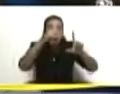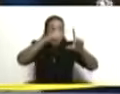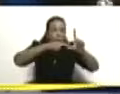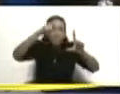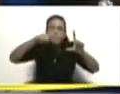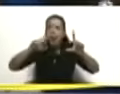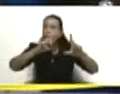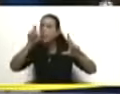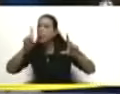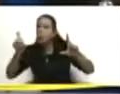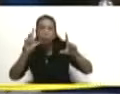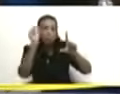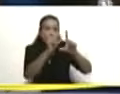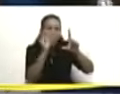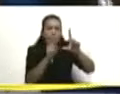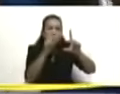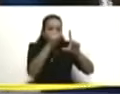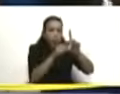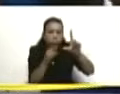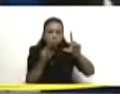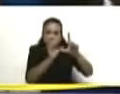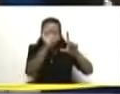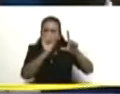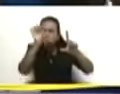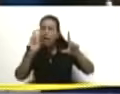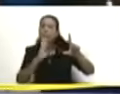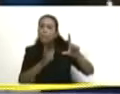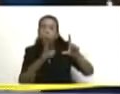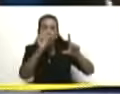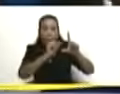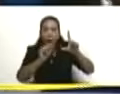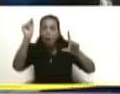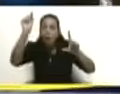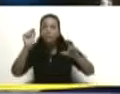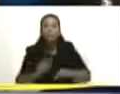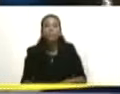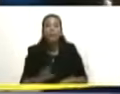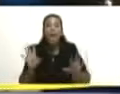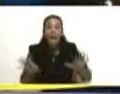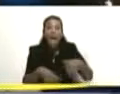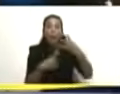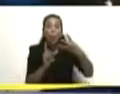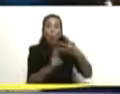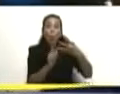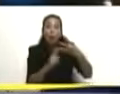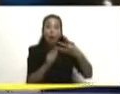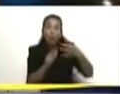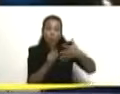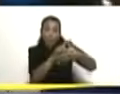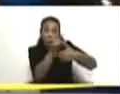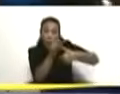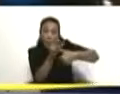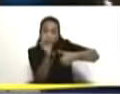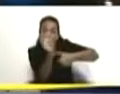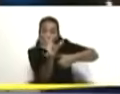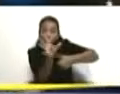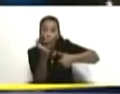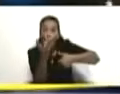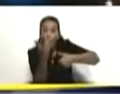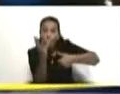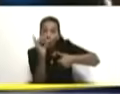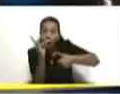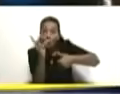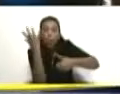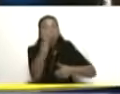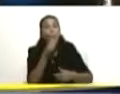los mismos jóvenes han respondido. También tenemos en cuarto lugar lo que ha llamado